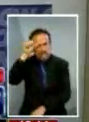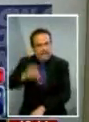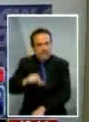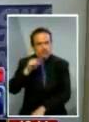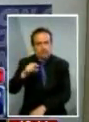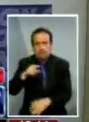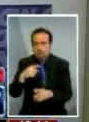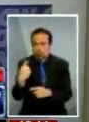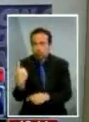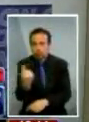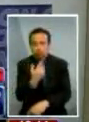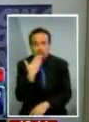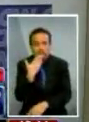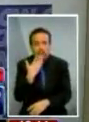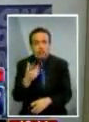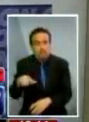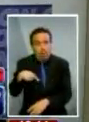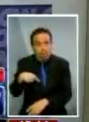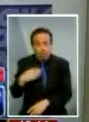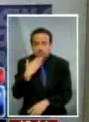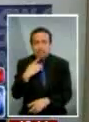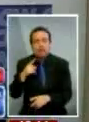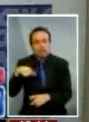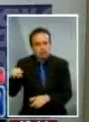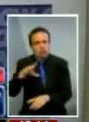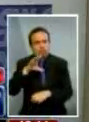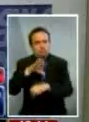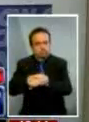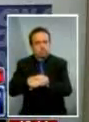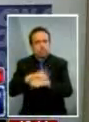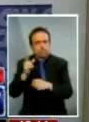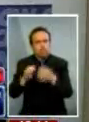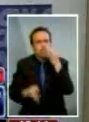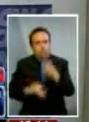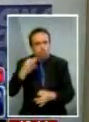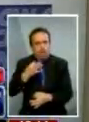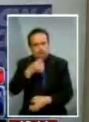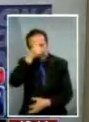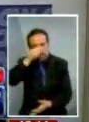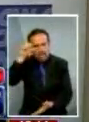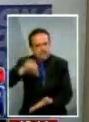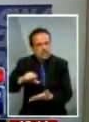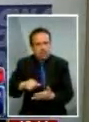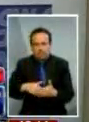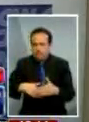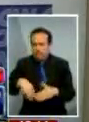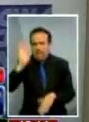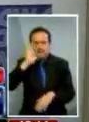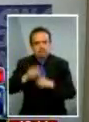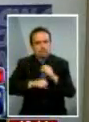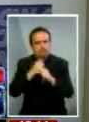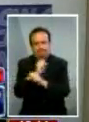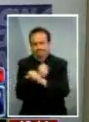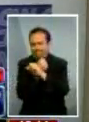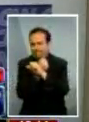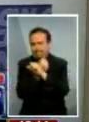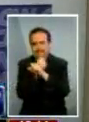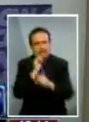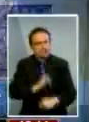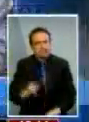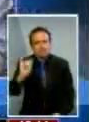y para los otros que hayan participado también en este asesinato de nuestros papás. ¿Usted